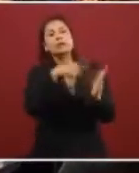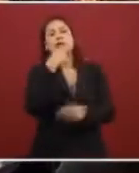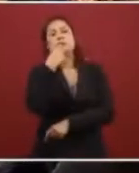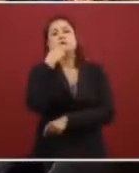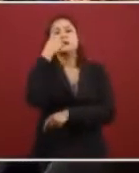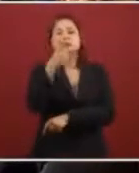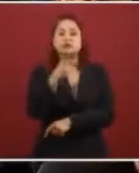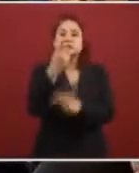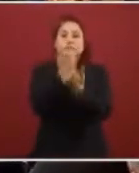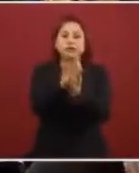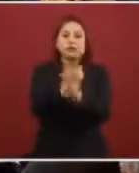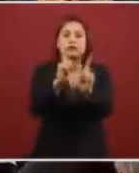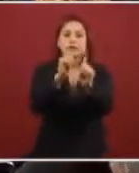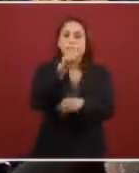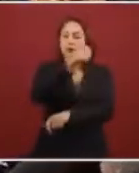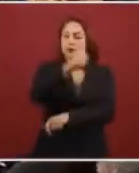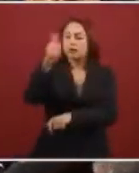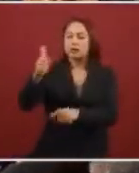autodeterminación de los pueblos.